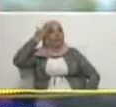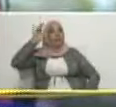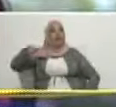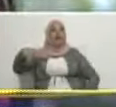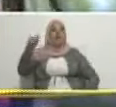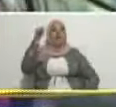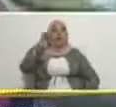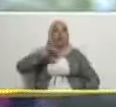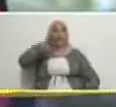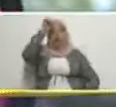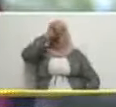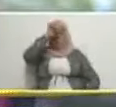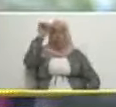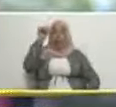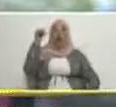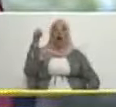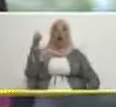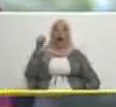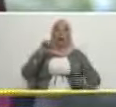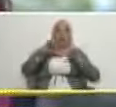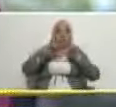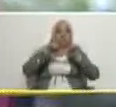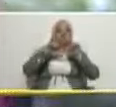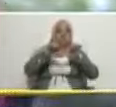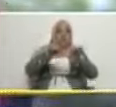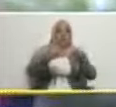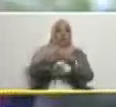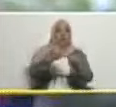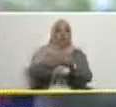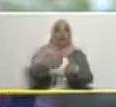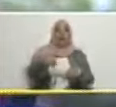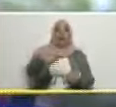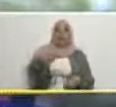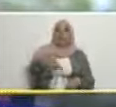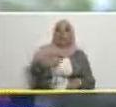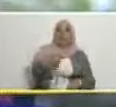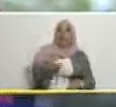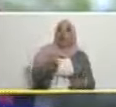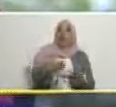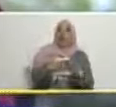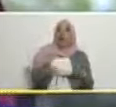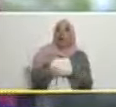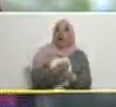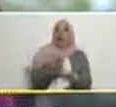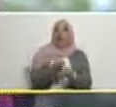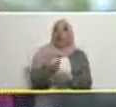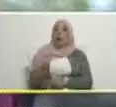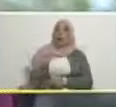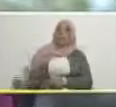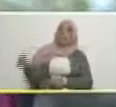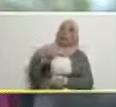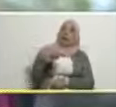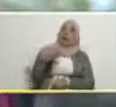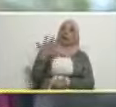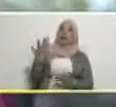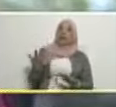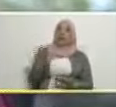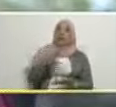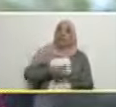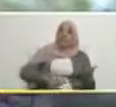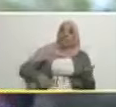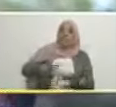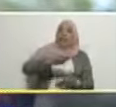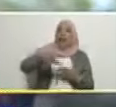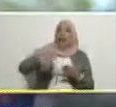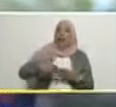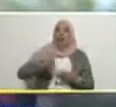de semana, pero que continuarán permanentemente para ir sumando, para ir formando y para de una vez irnos al territorio a transformar